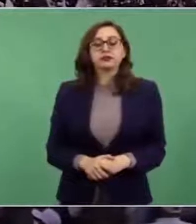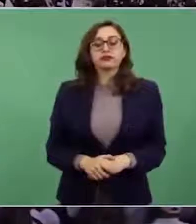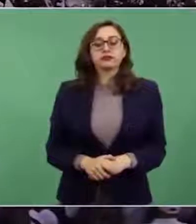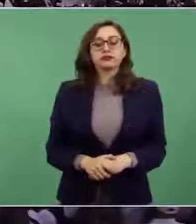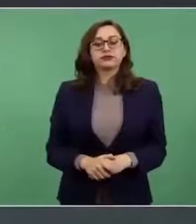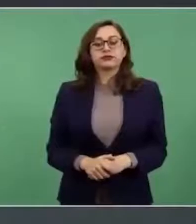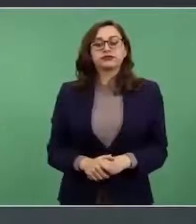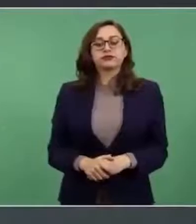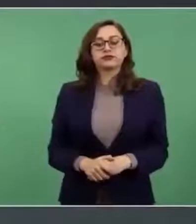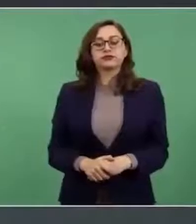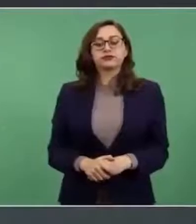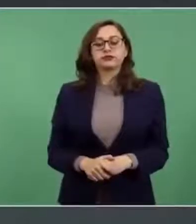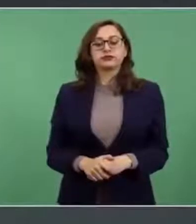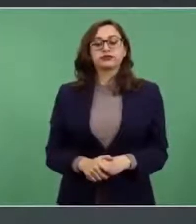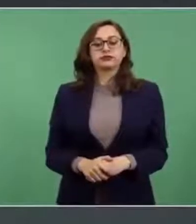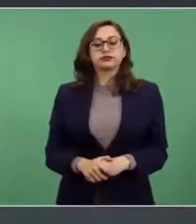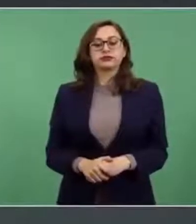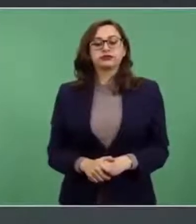ha cambiado,